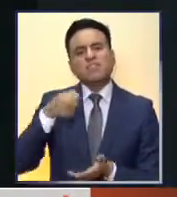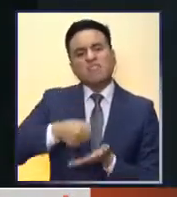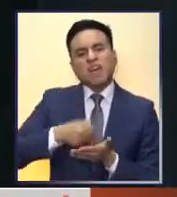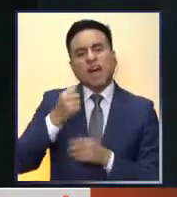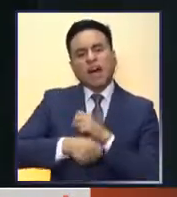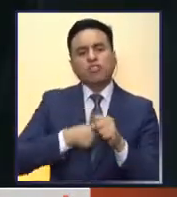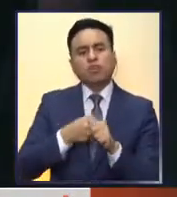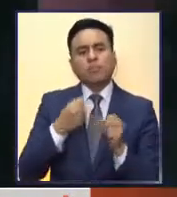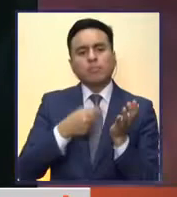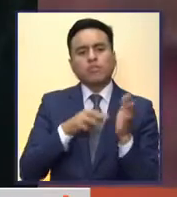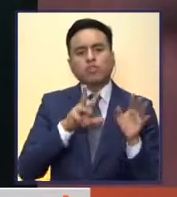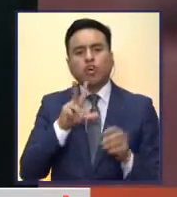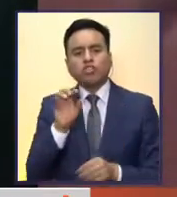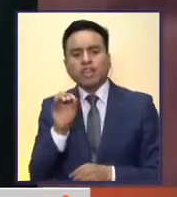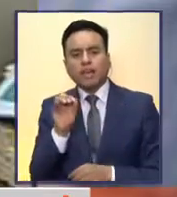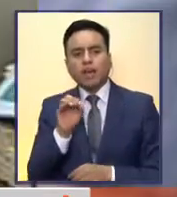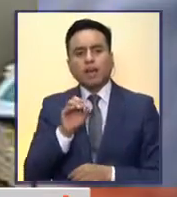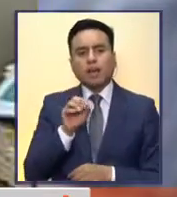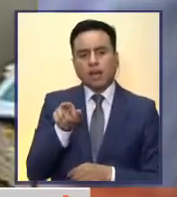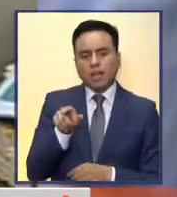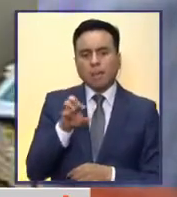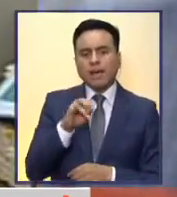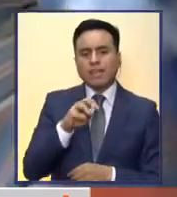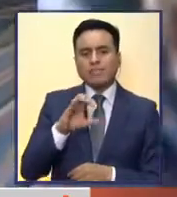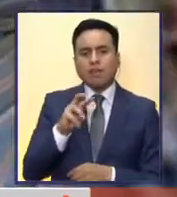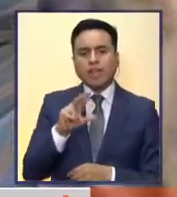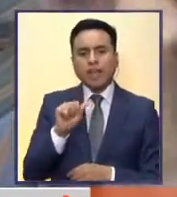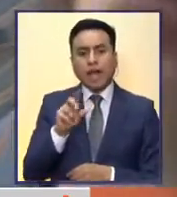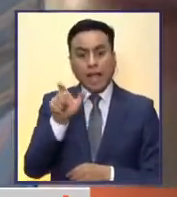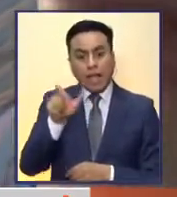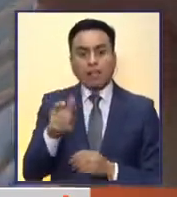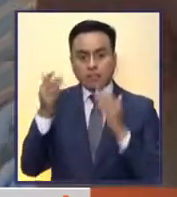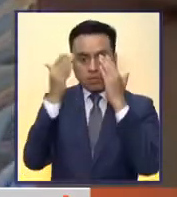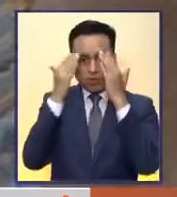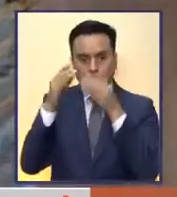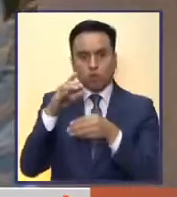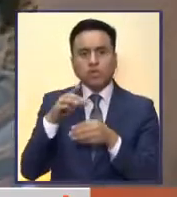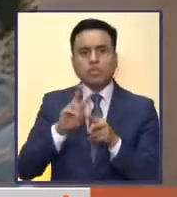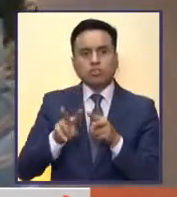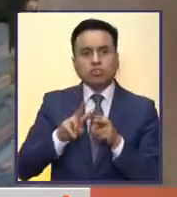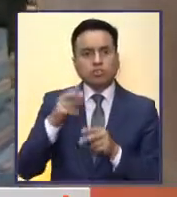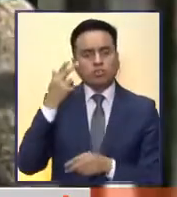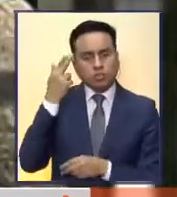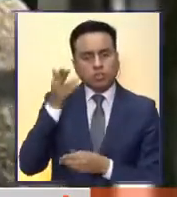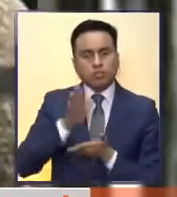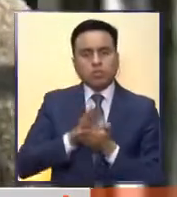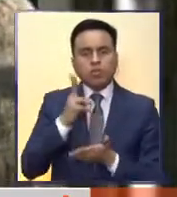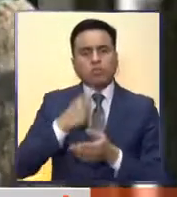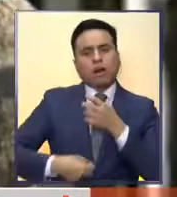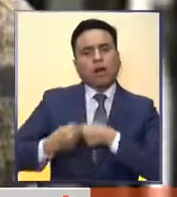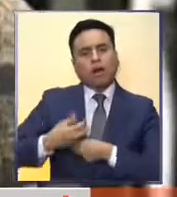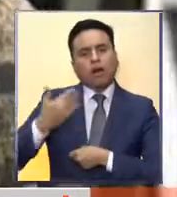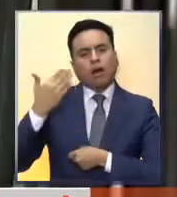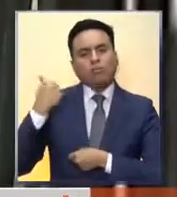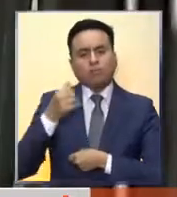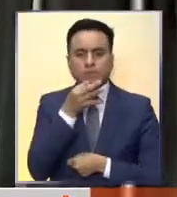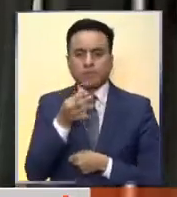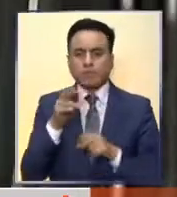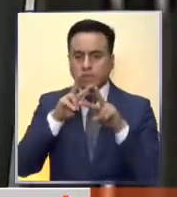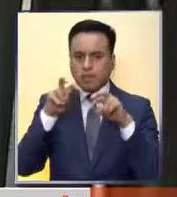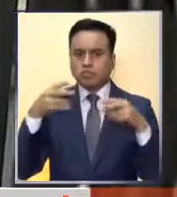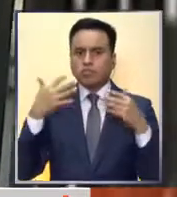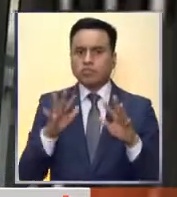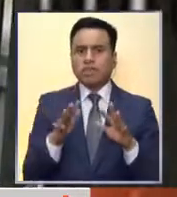años 80 contra Patricio Vela Montero, psicólogo que cometió suicidio hace 21 años. Investigación que concluyó con